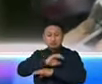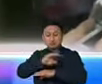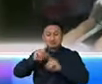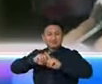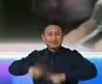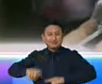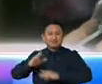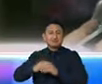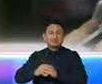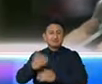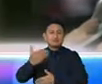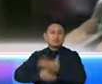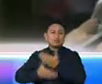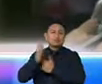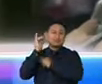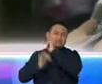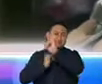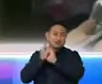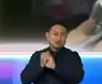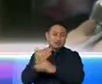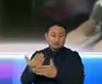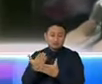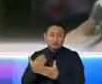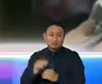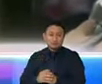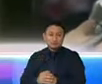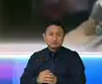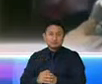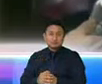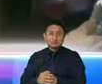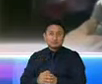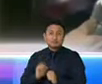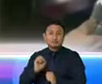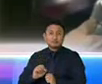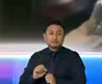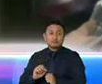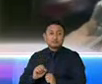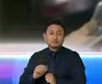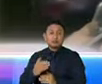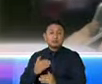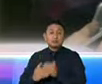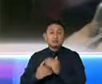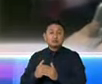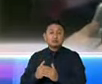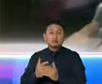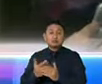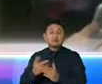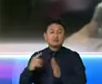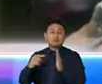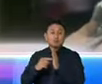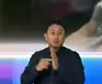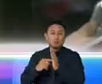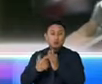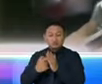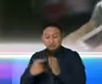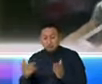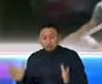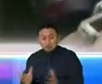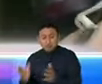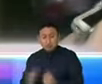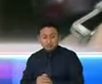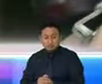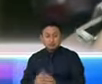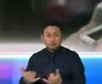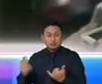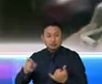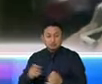el Comercio Exterior, las nuevas ahora con las facilidades que se va a dar con el proceso de remisión tributaria. Tiene que haber un flujo